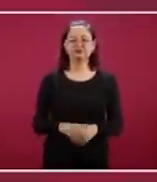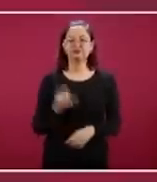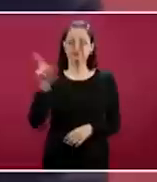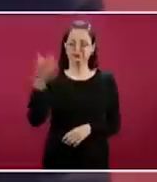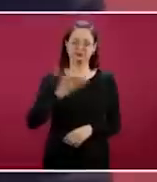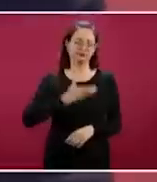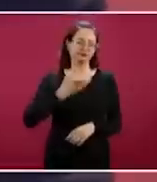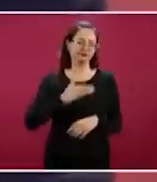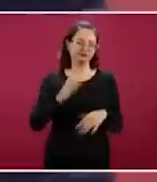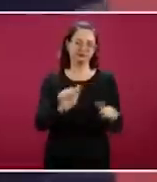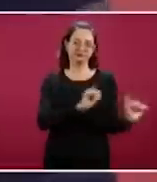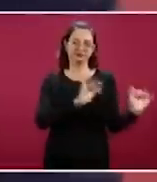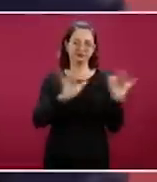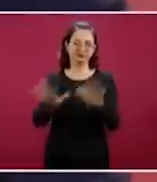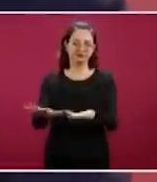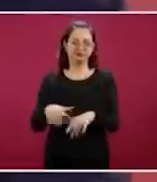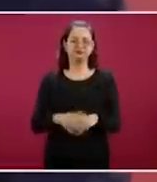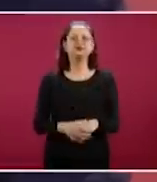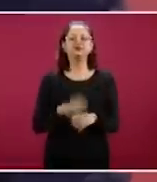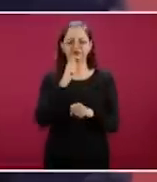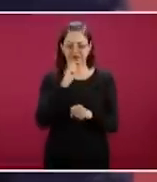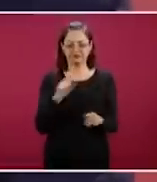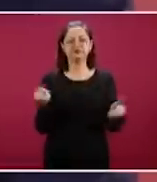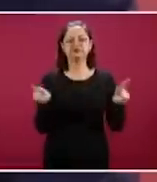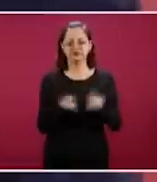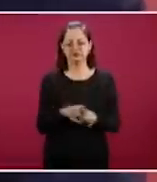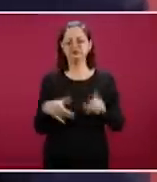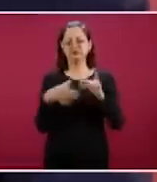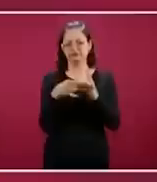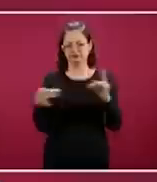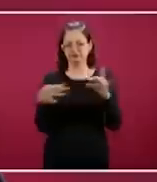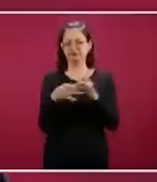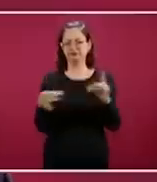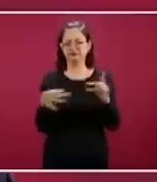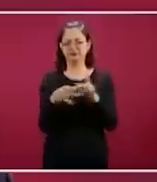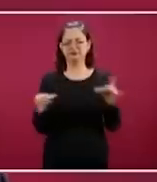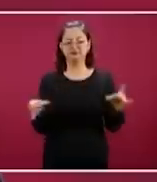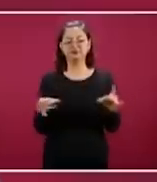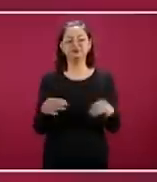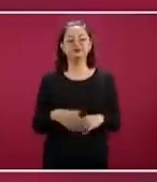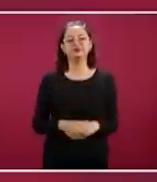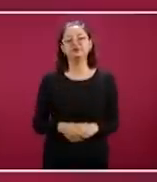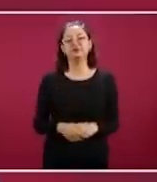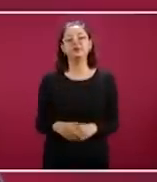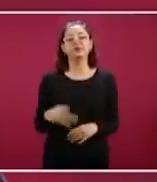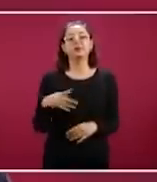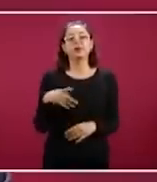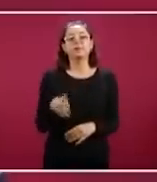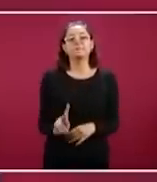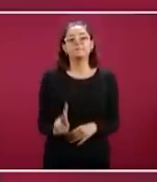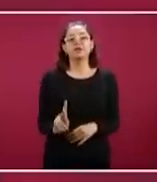Zócalo y voy a tratar también el tema, pero va a ser